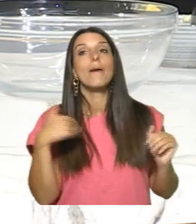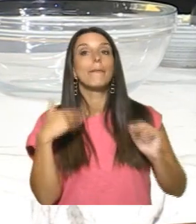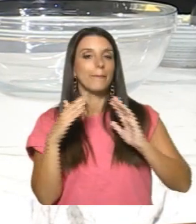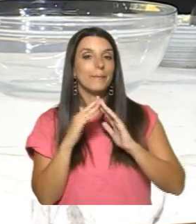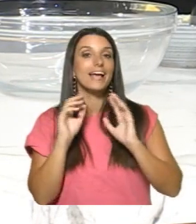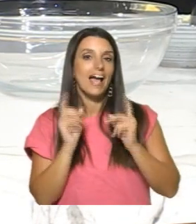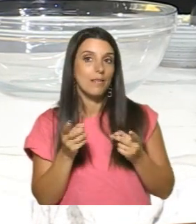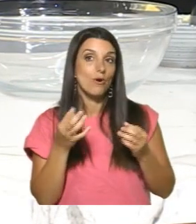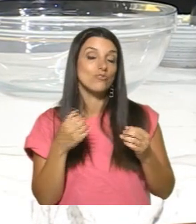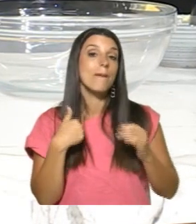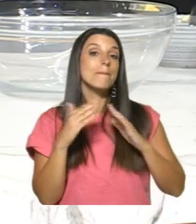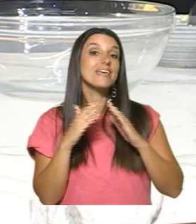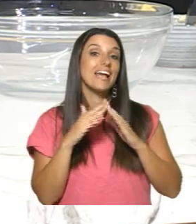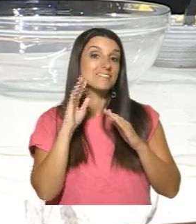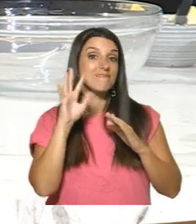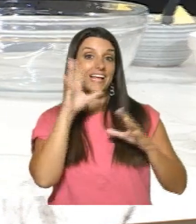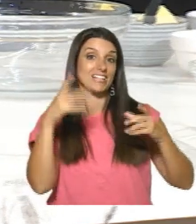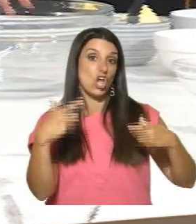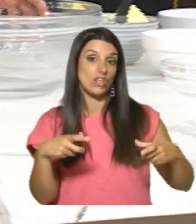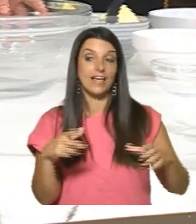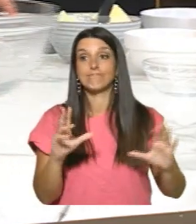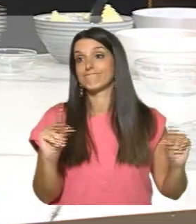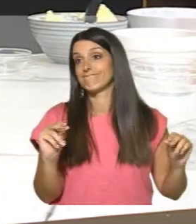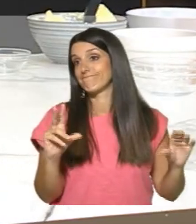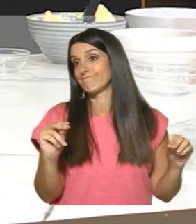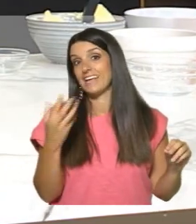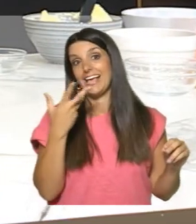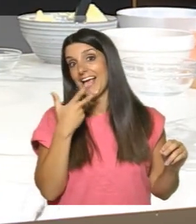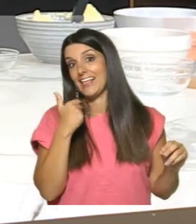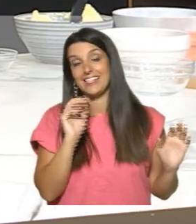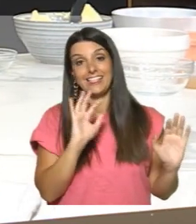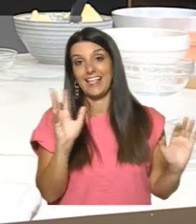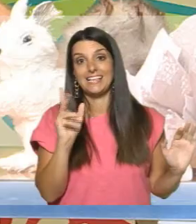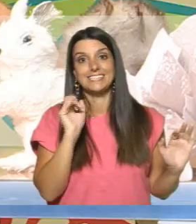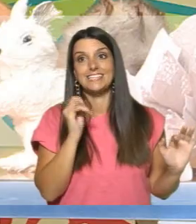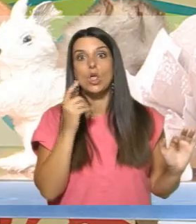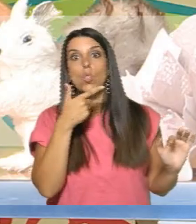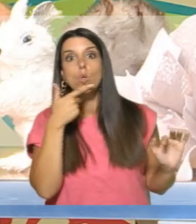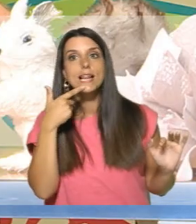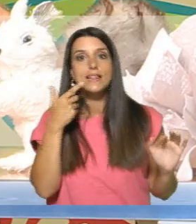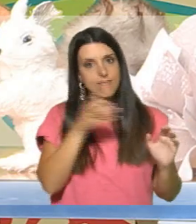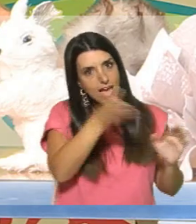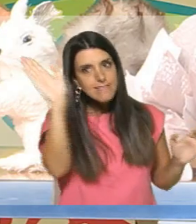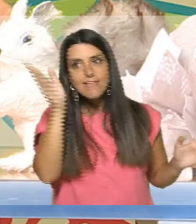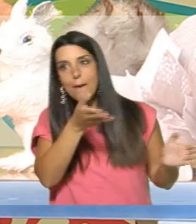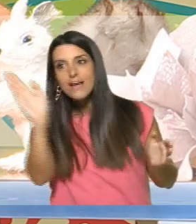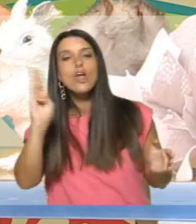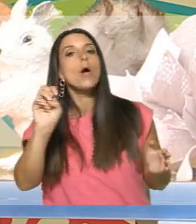tengo, imagínate, aparte casa de pastelería. Claro. No, o sea, créeme. Una fiesta. Pasa para lo de Pauli. Las hormigas que están en casa, por favor.